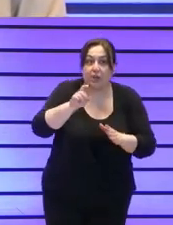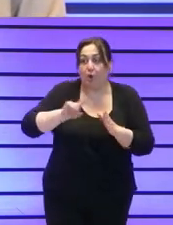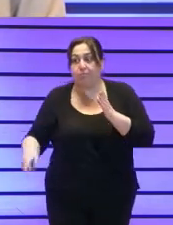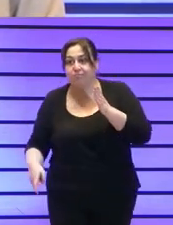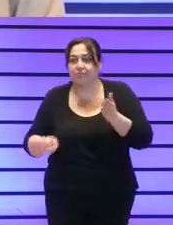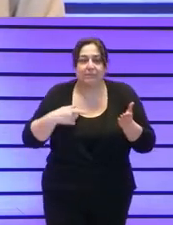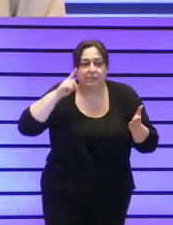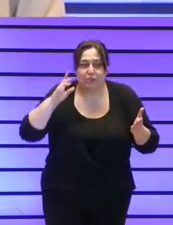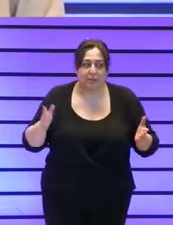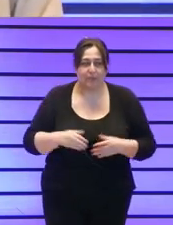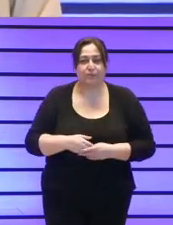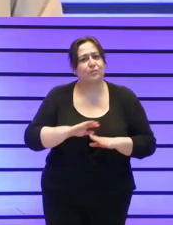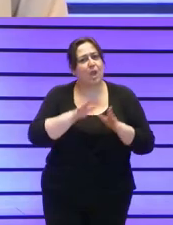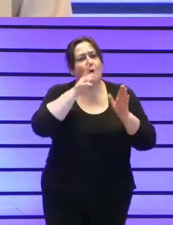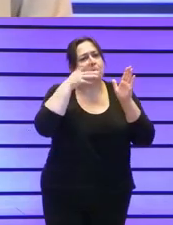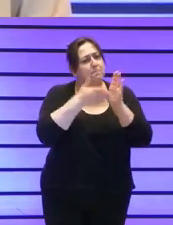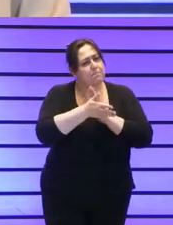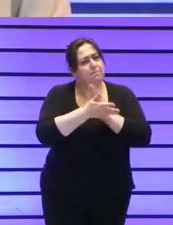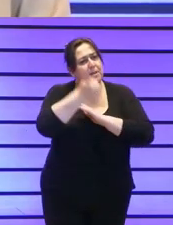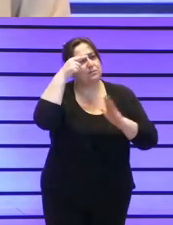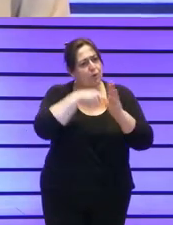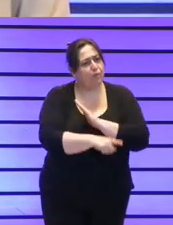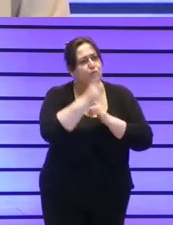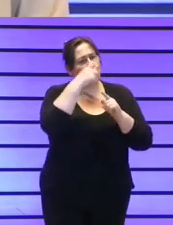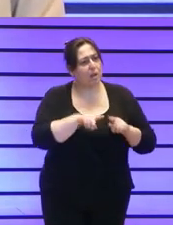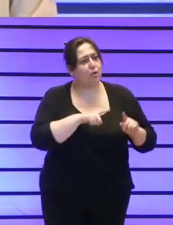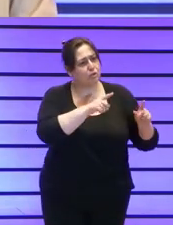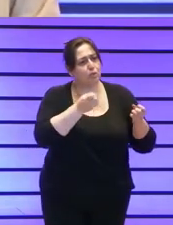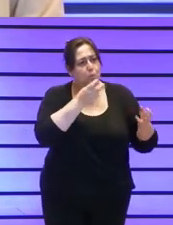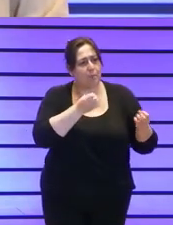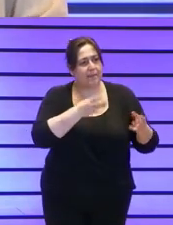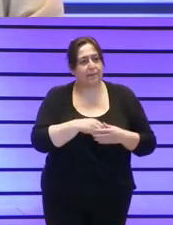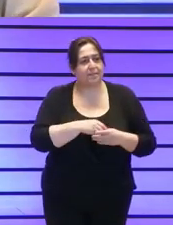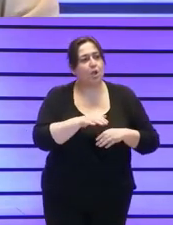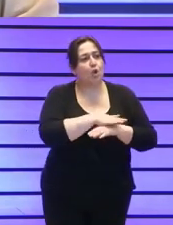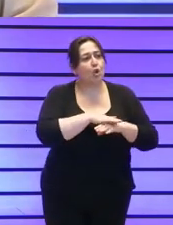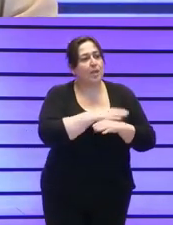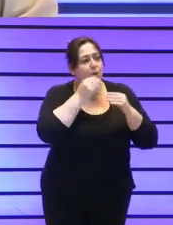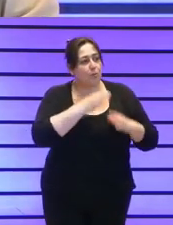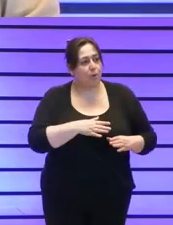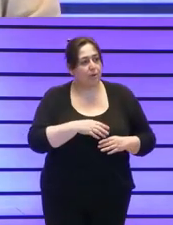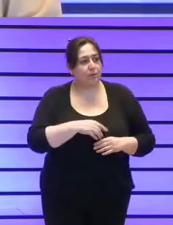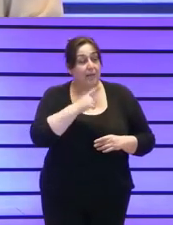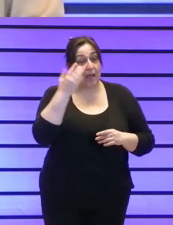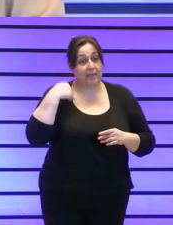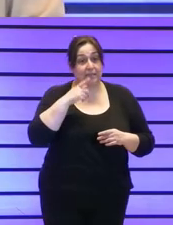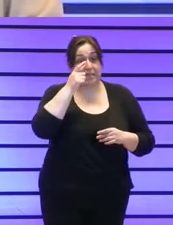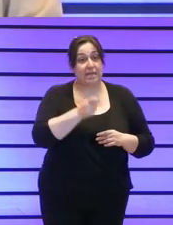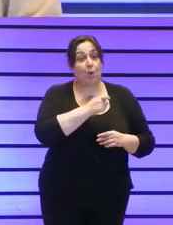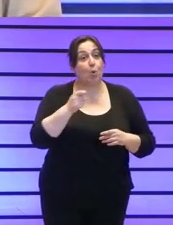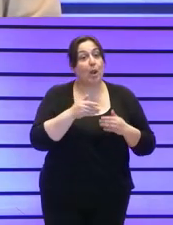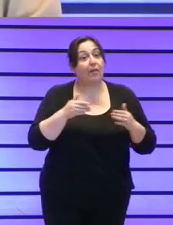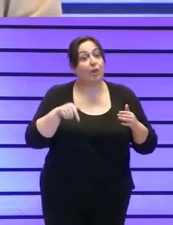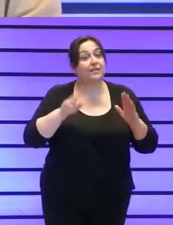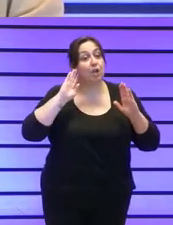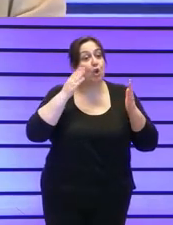a profundizar en una de las cosas que comentabas tú, que es el buen gobierno, la gobernanza. En la inauguración de